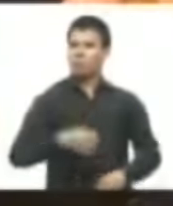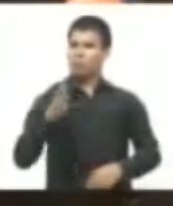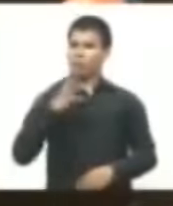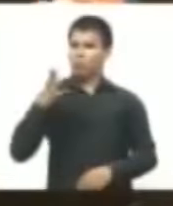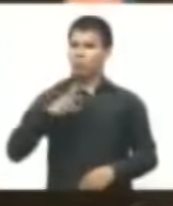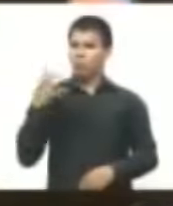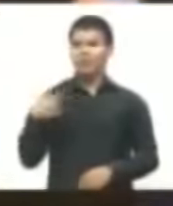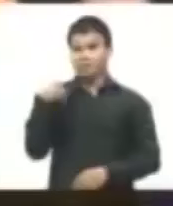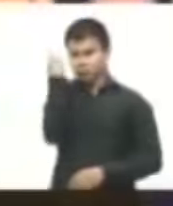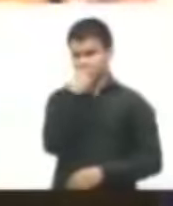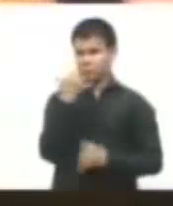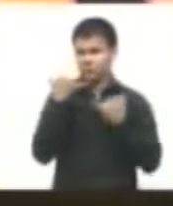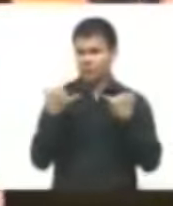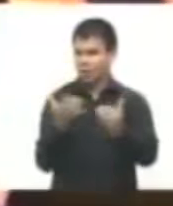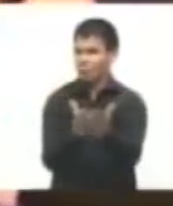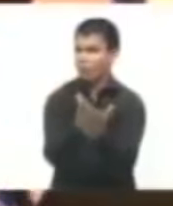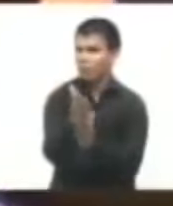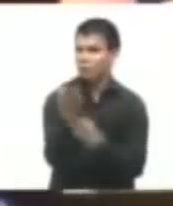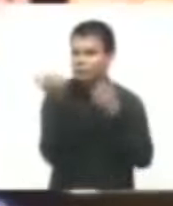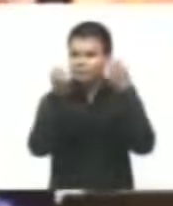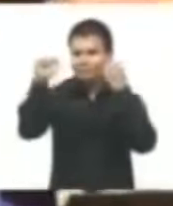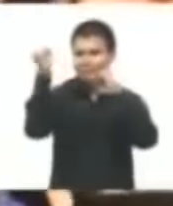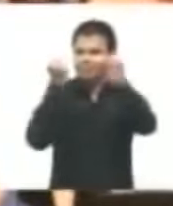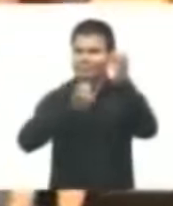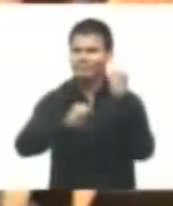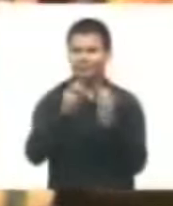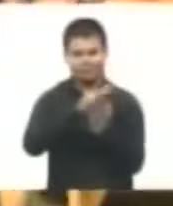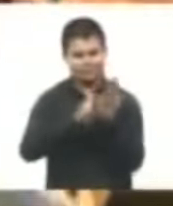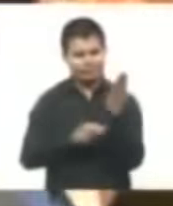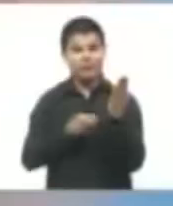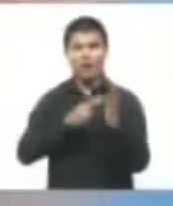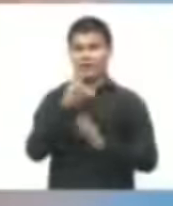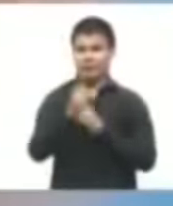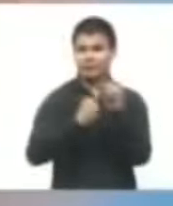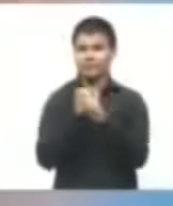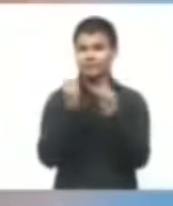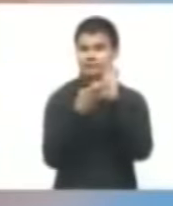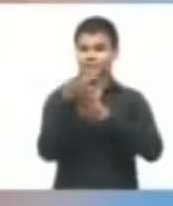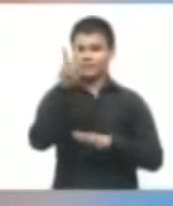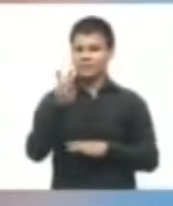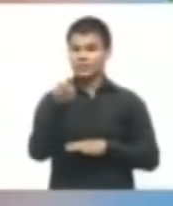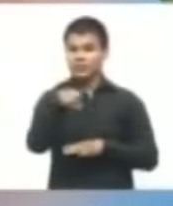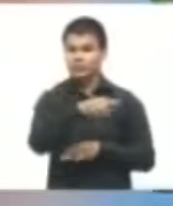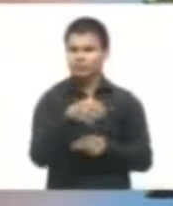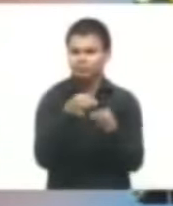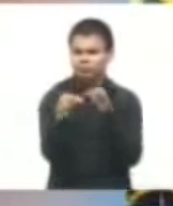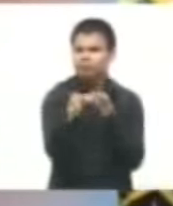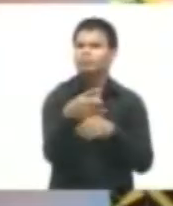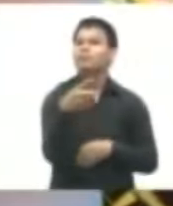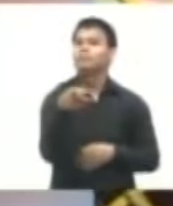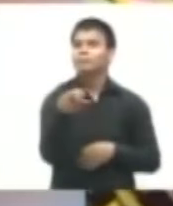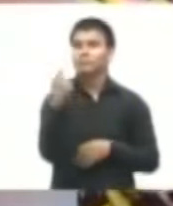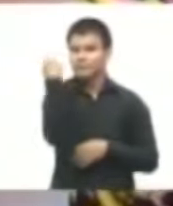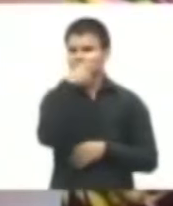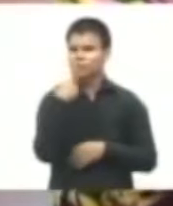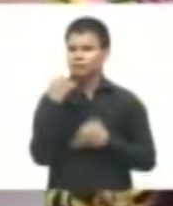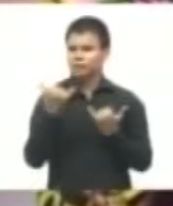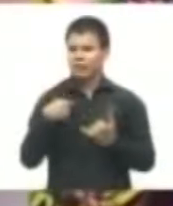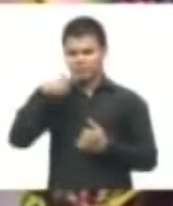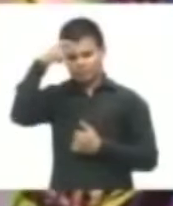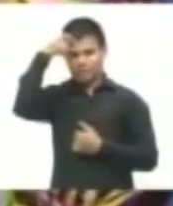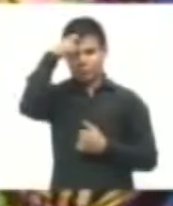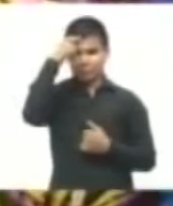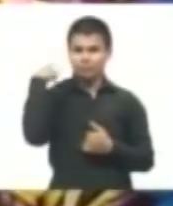p.m. con la lectura del bando y la coronación de los Reyes del Carnaval 2017 del municipio. Los Reyes del Carnaval serán los protagonistas del show